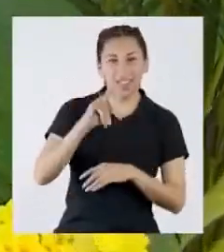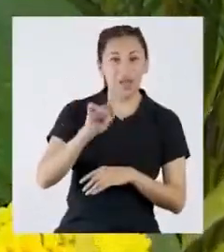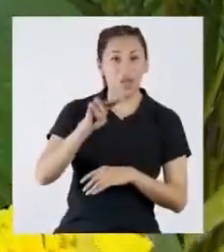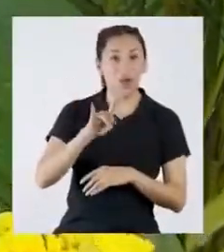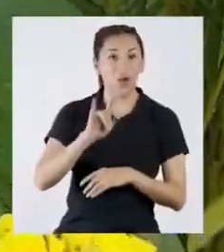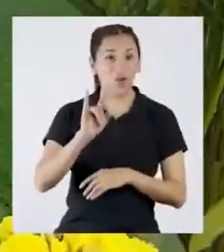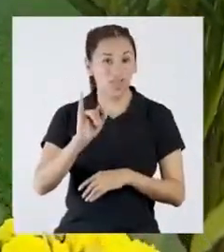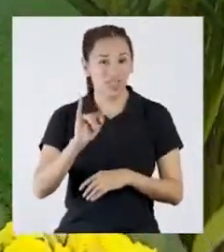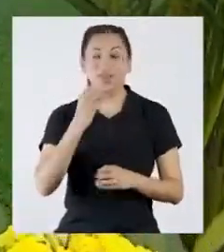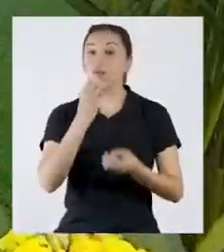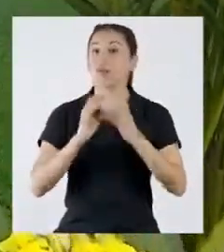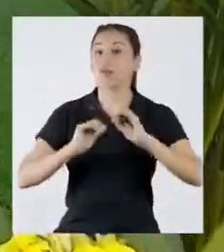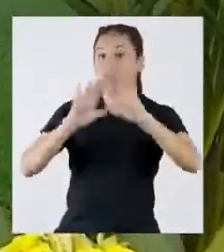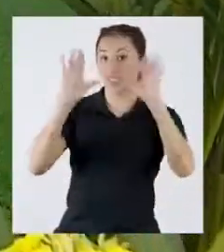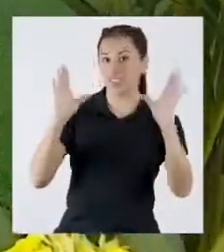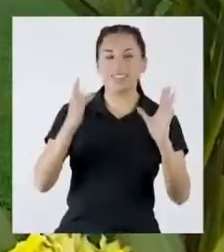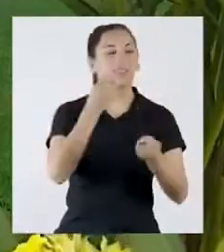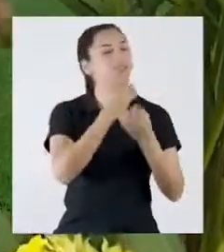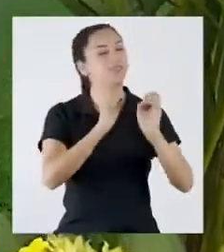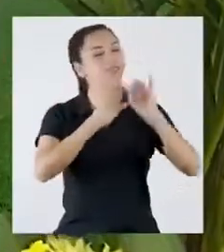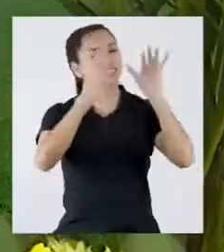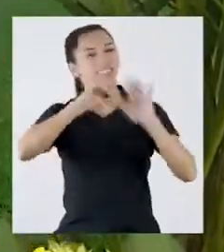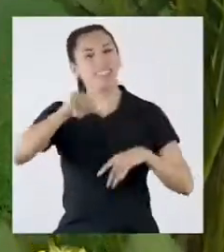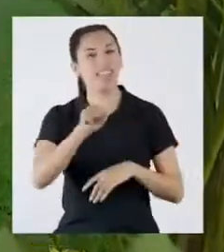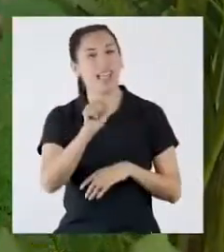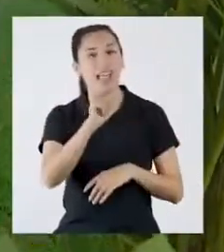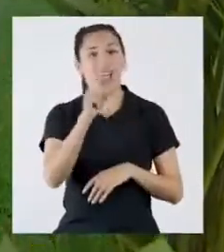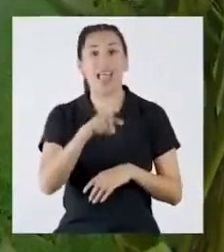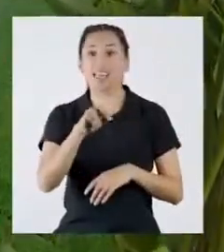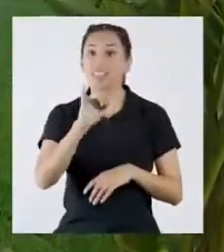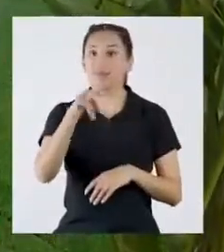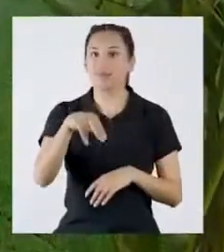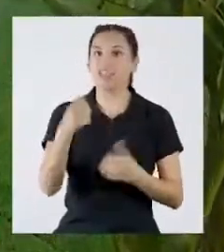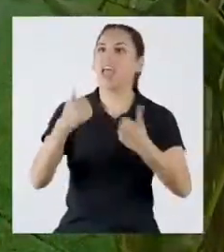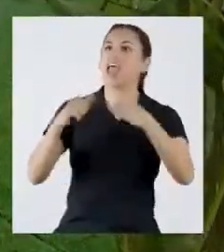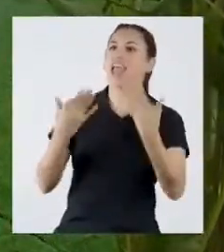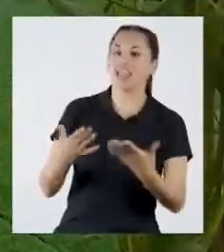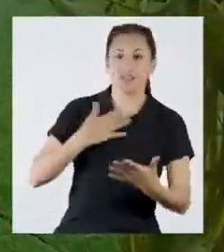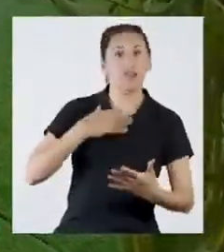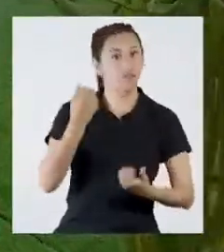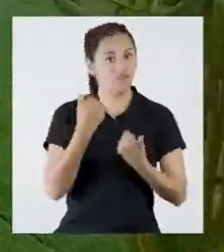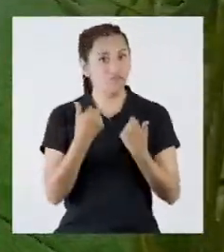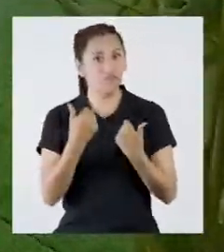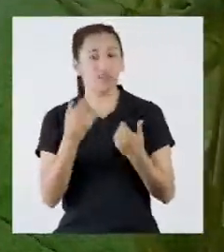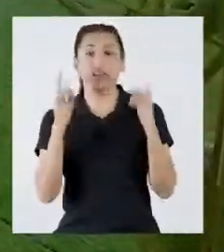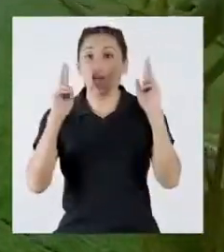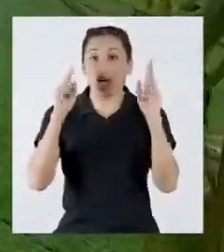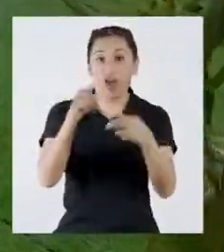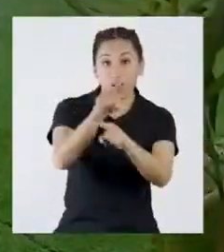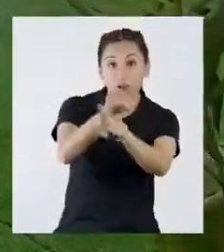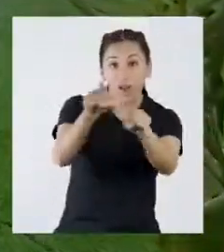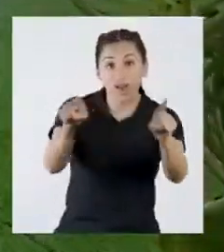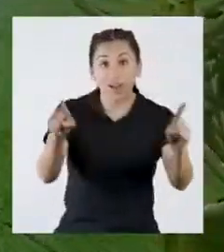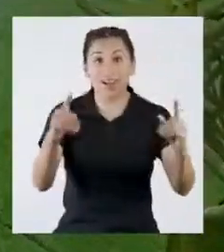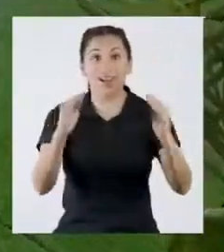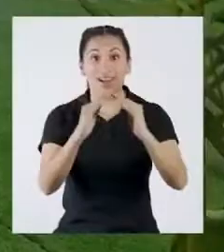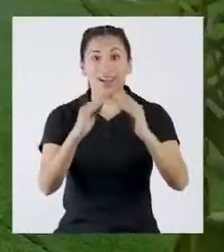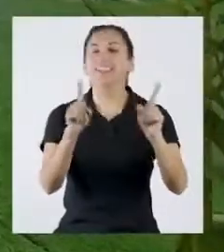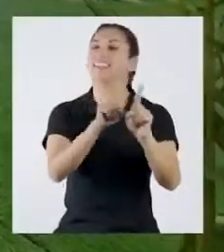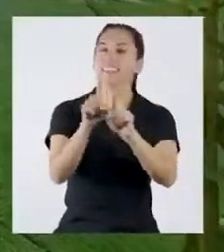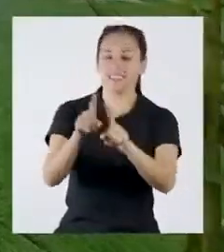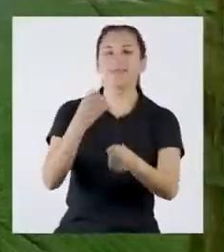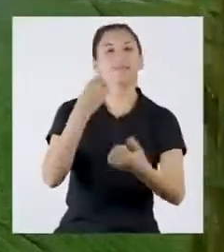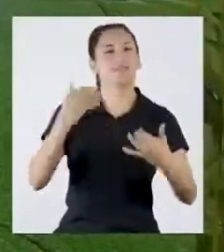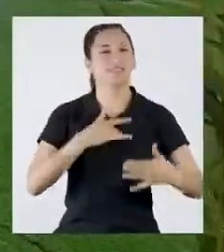¡Hola, Cubi! ¡Buenos días! Buenos días, Jazmín. ¿Cómo estás? Yo estoy muy bien y espero que nuestros amigos y amigas también lo